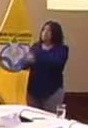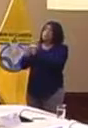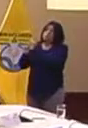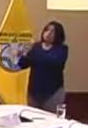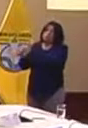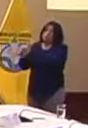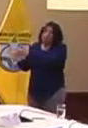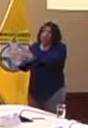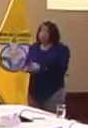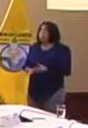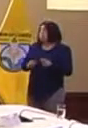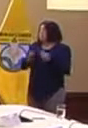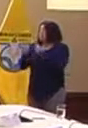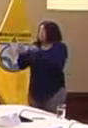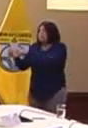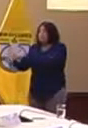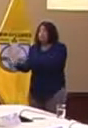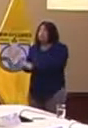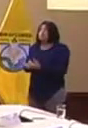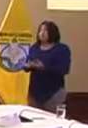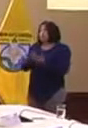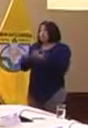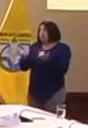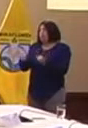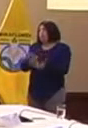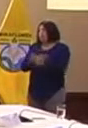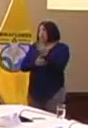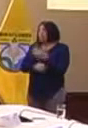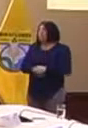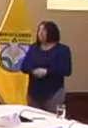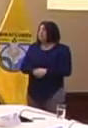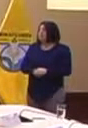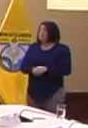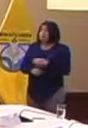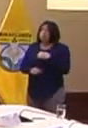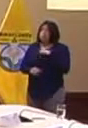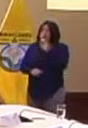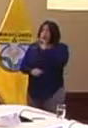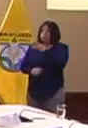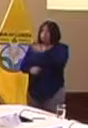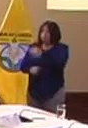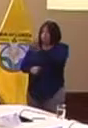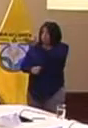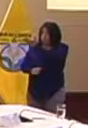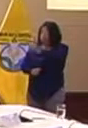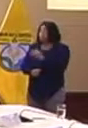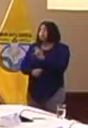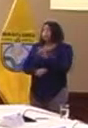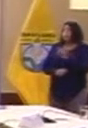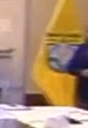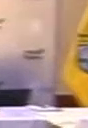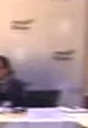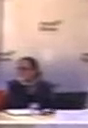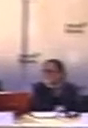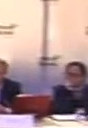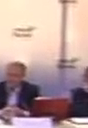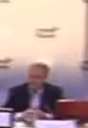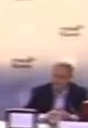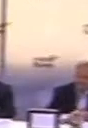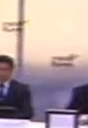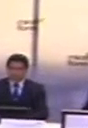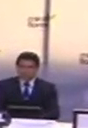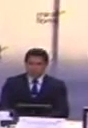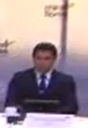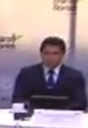donado, está siendo dispuesto de la manera que se ha propuesto esta mañana, ¿no? Entonces, dicho esto, sí, señor Sosa, en segunda intervención. Sí,